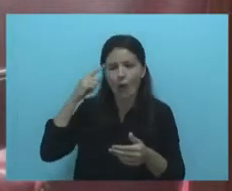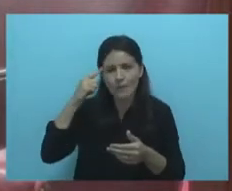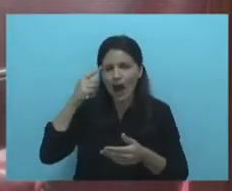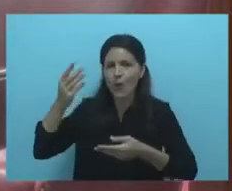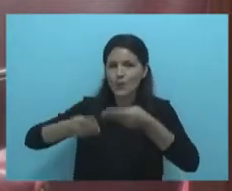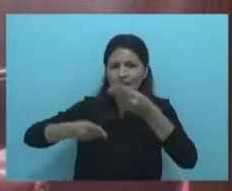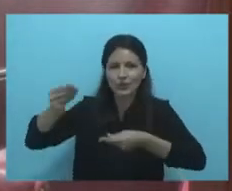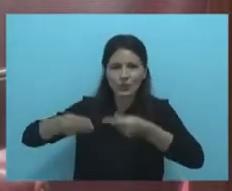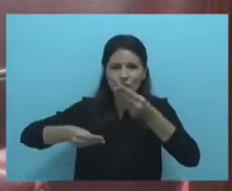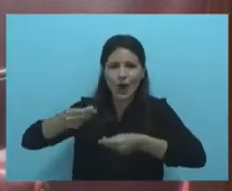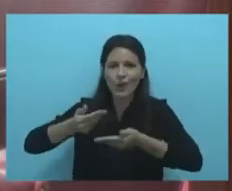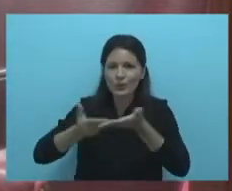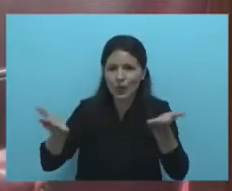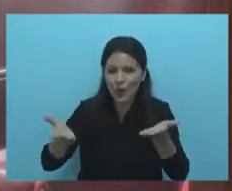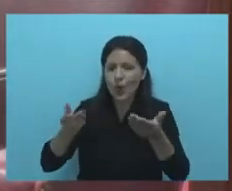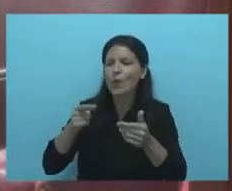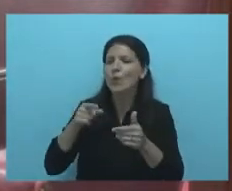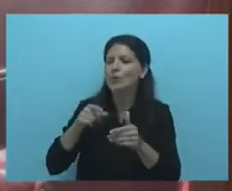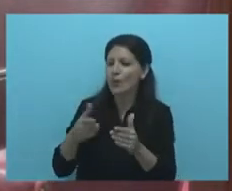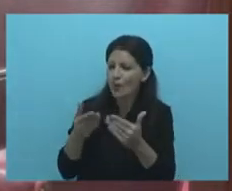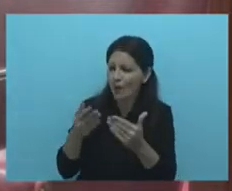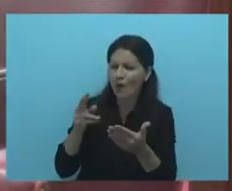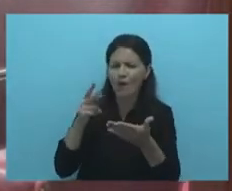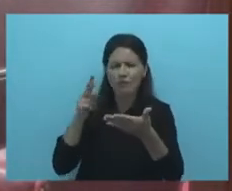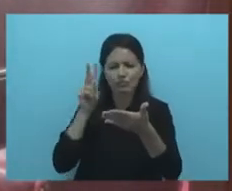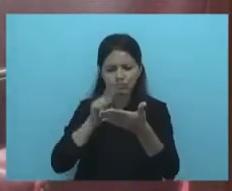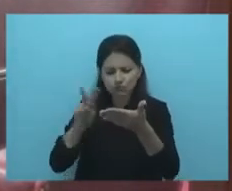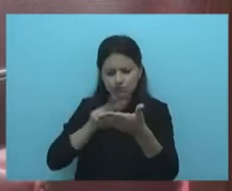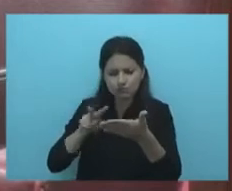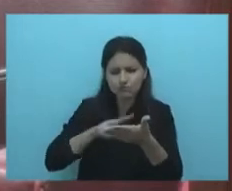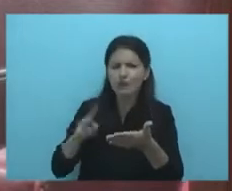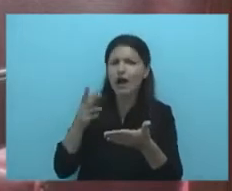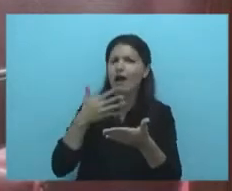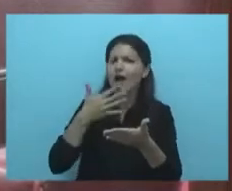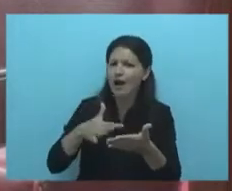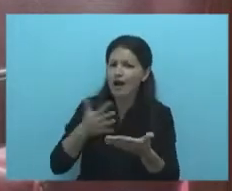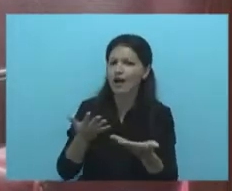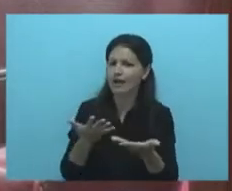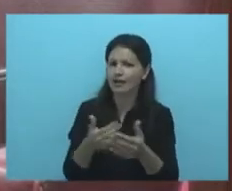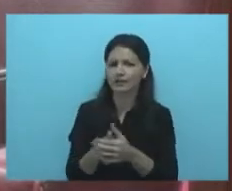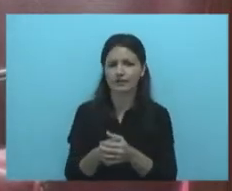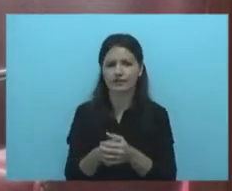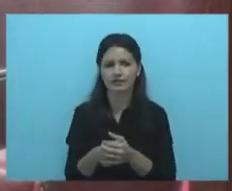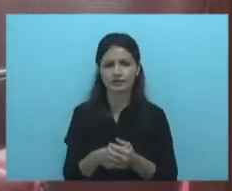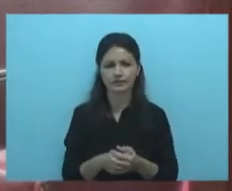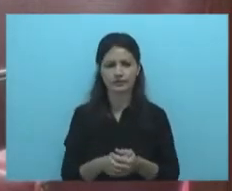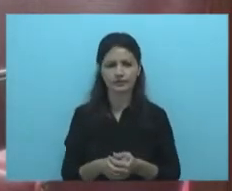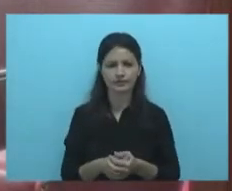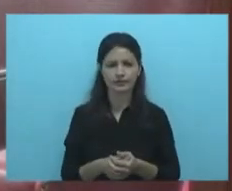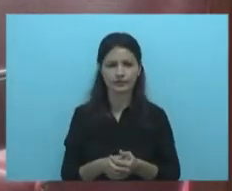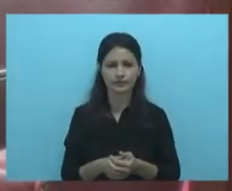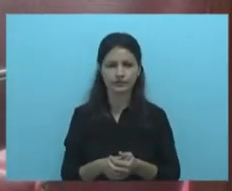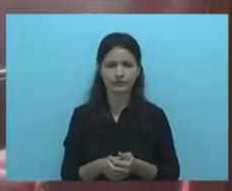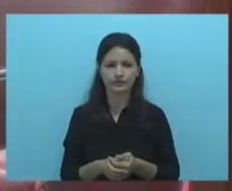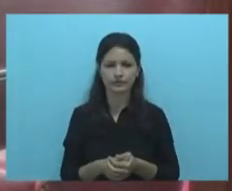las políticas que se llevan adelante desde los distintos niveles del Estado, también nos encontramos con que es muy difícil acceder a un